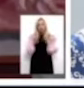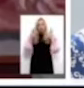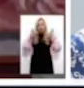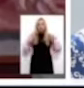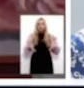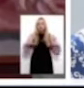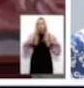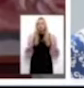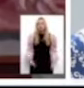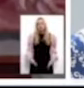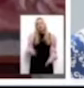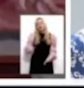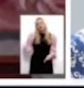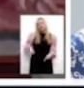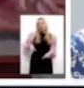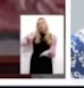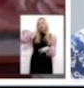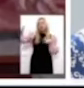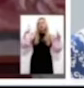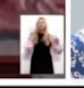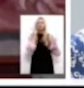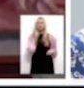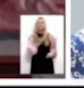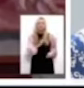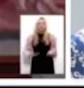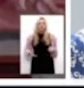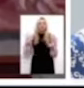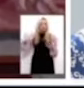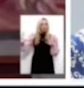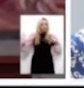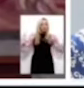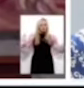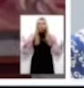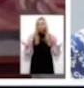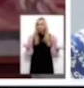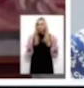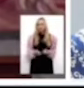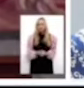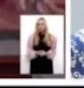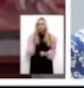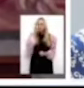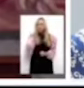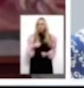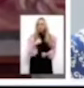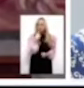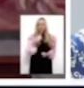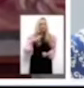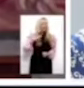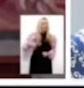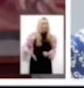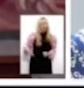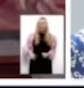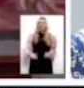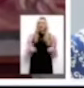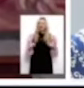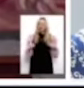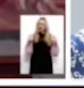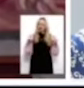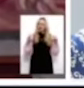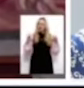del presupuesto, porque tiene que haber una manifestación de impacto presupuestal para una reforma tan importante del